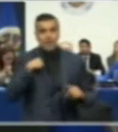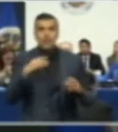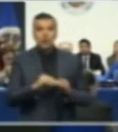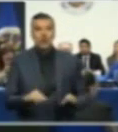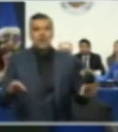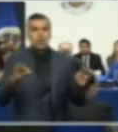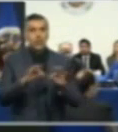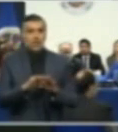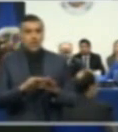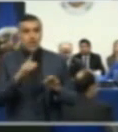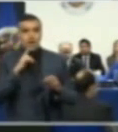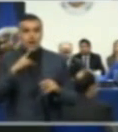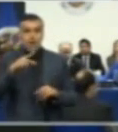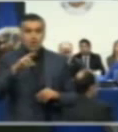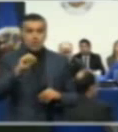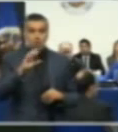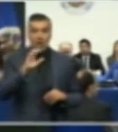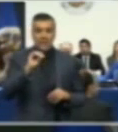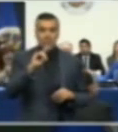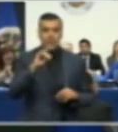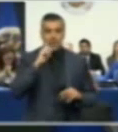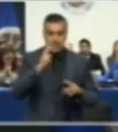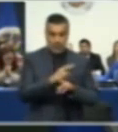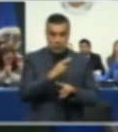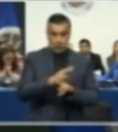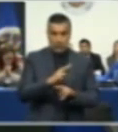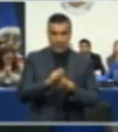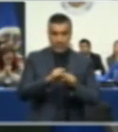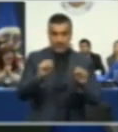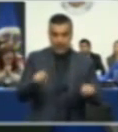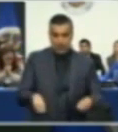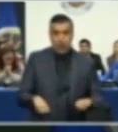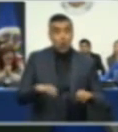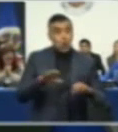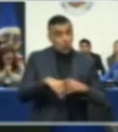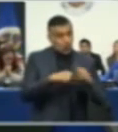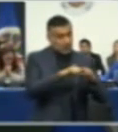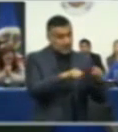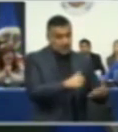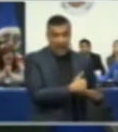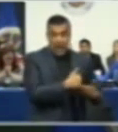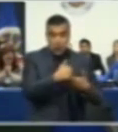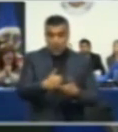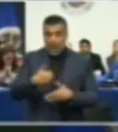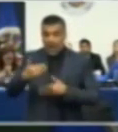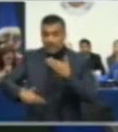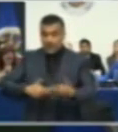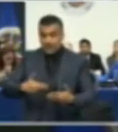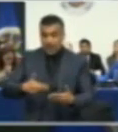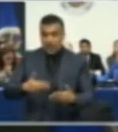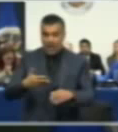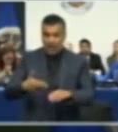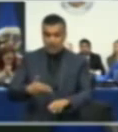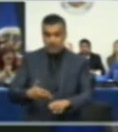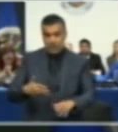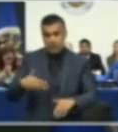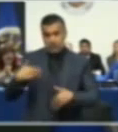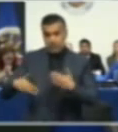muy importante de la proactividad y del uso del sistema, ¿no? Cómo ayuda a avanzar los procesos, ese es el